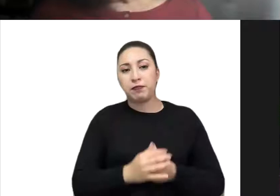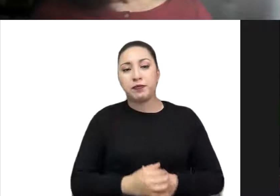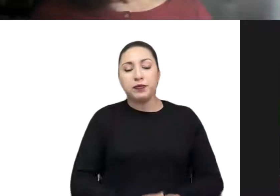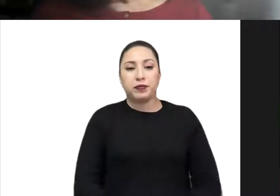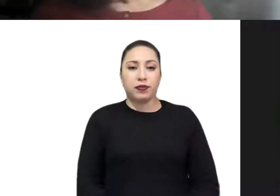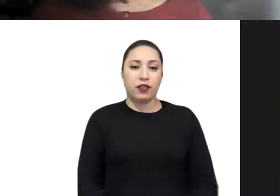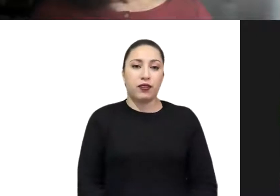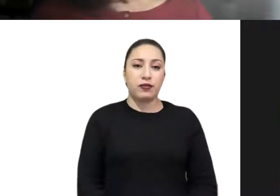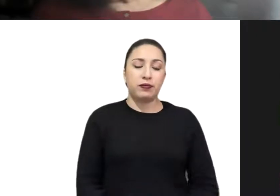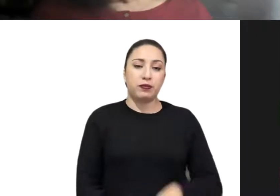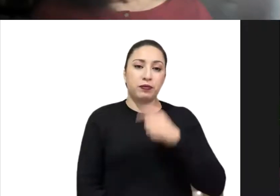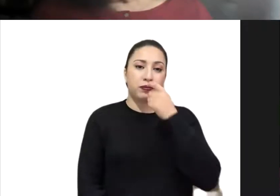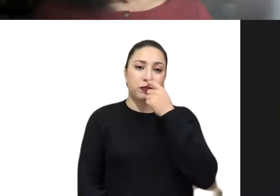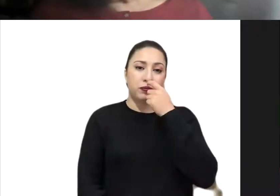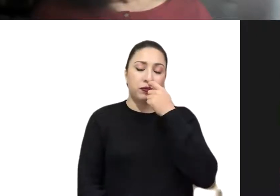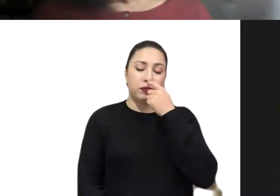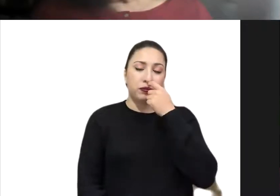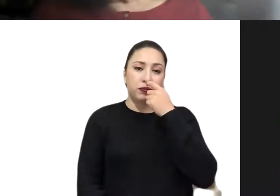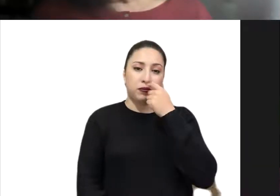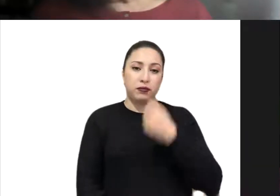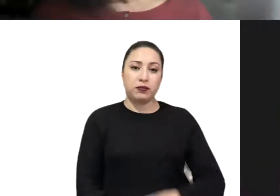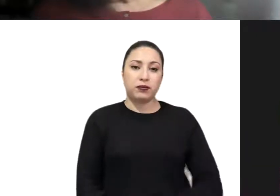Un segundo.